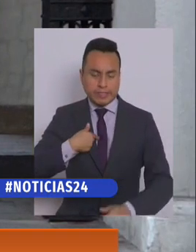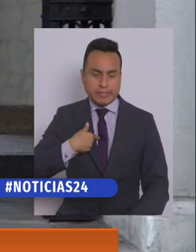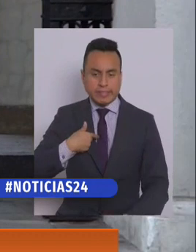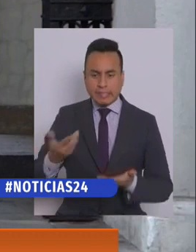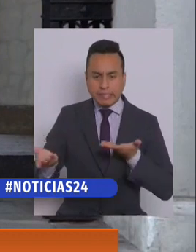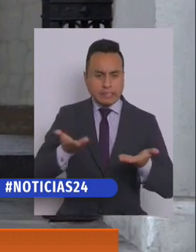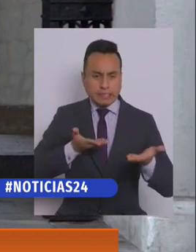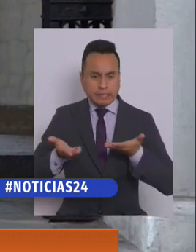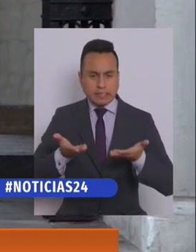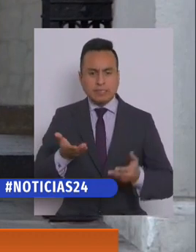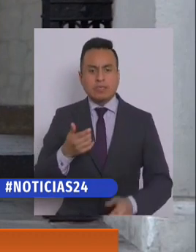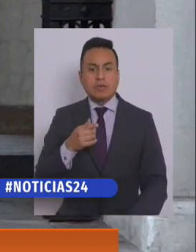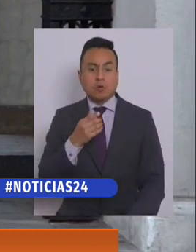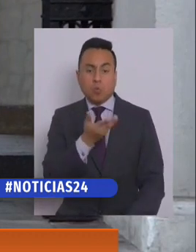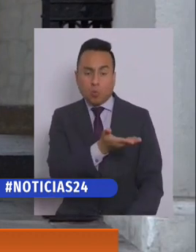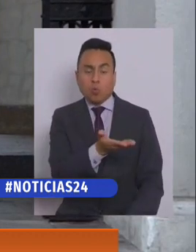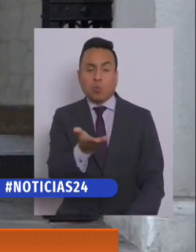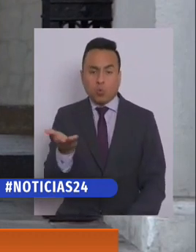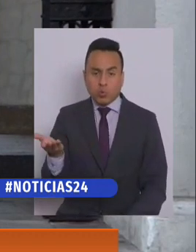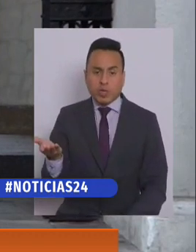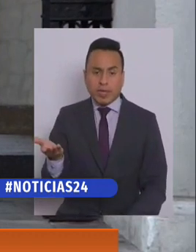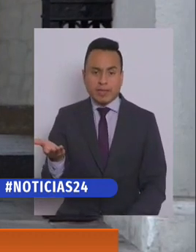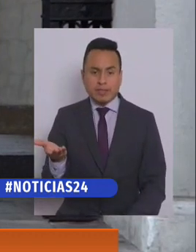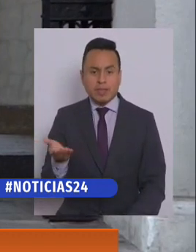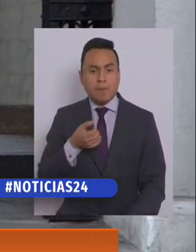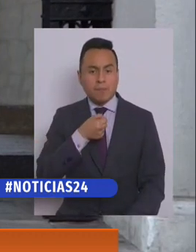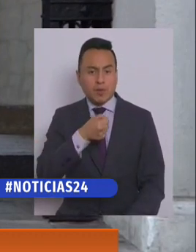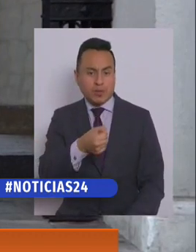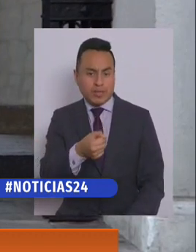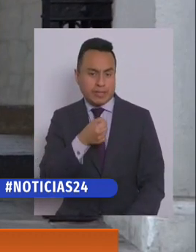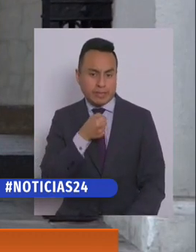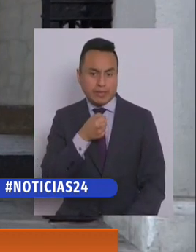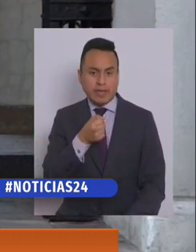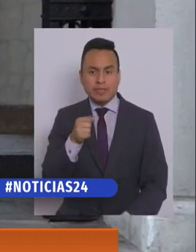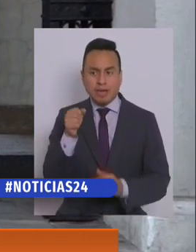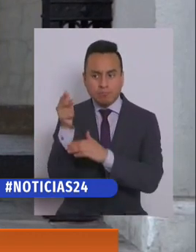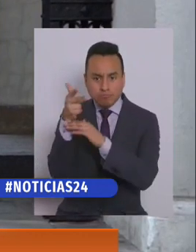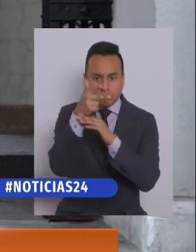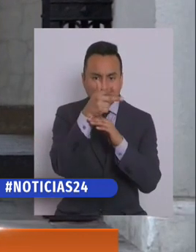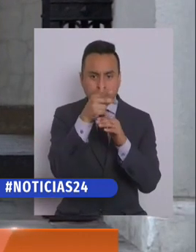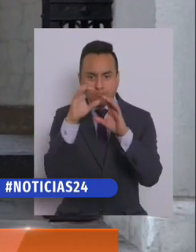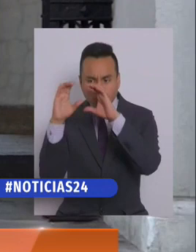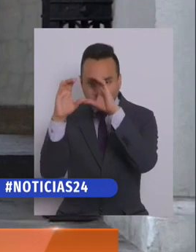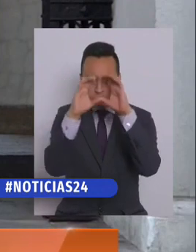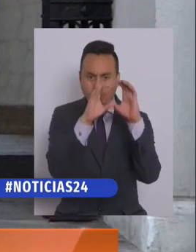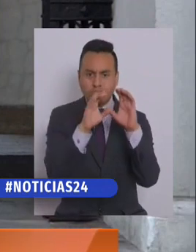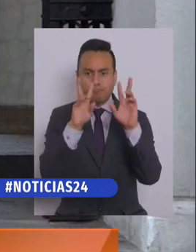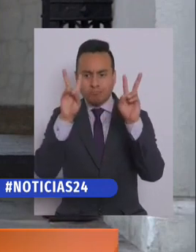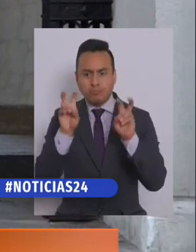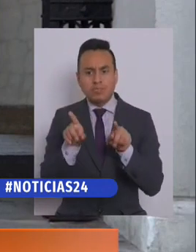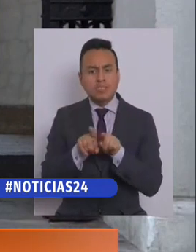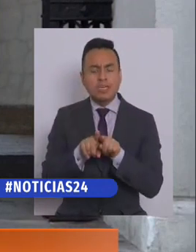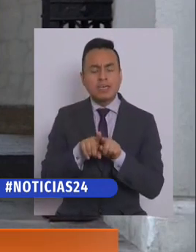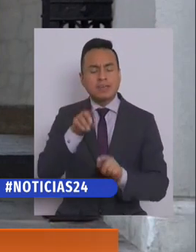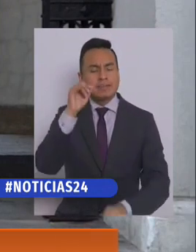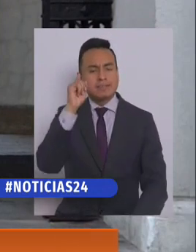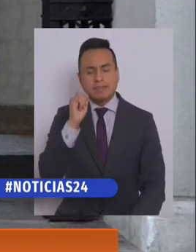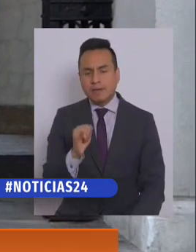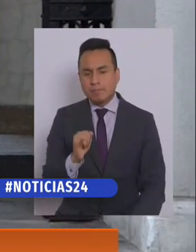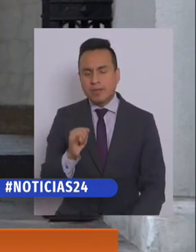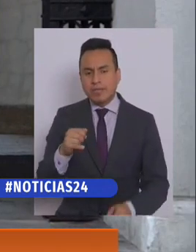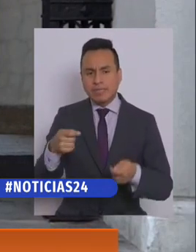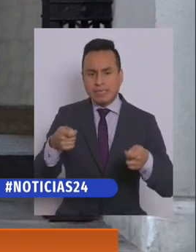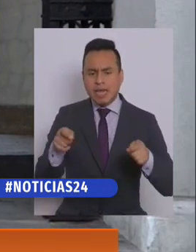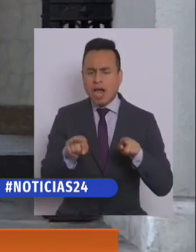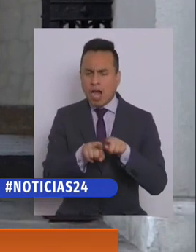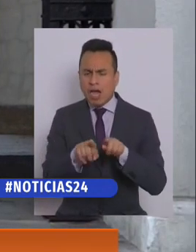que, y ustedes como periodistas que han cubierto, muchos de ustedes, estas todas las negociaciones, siempre